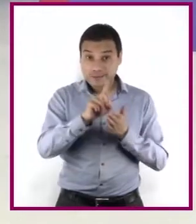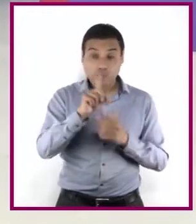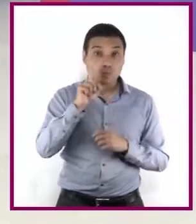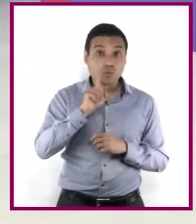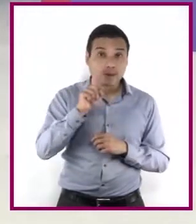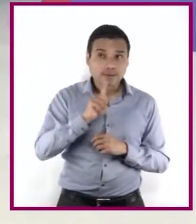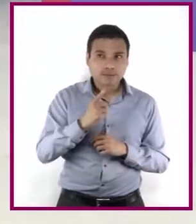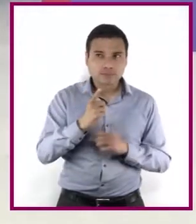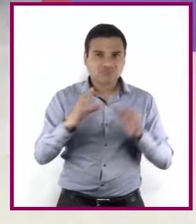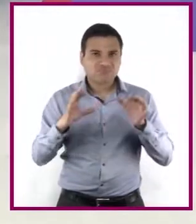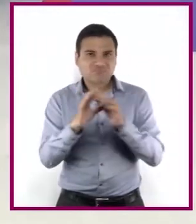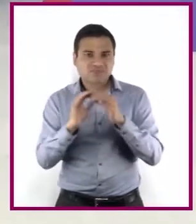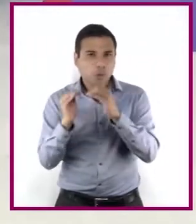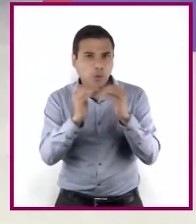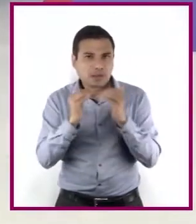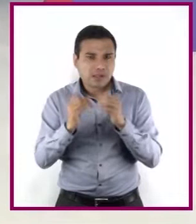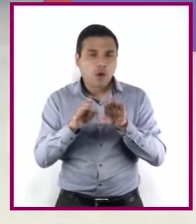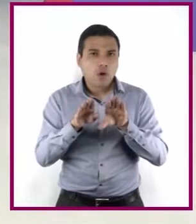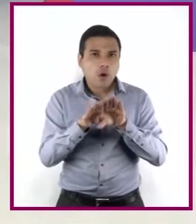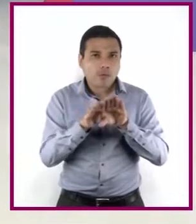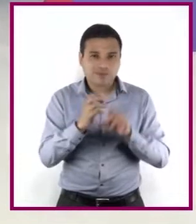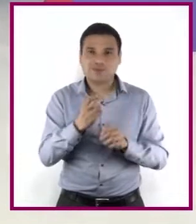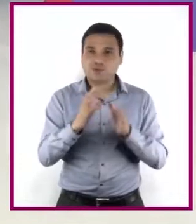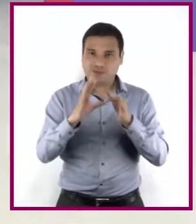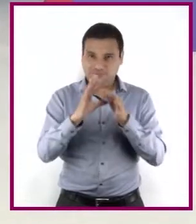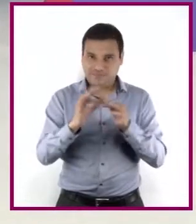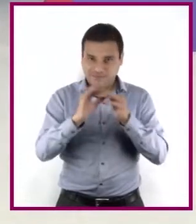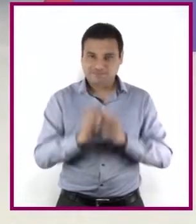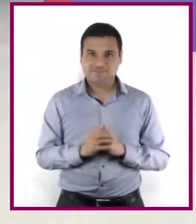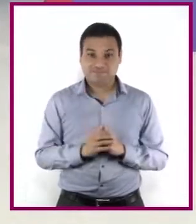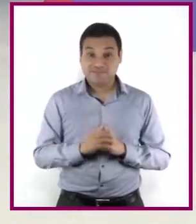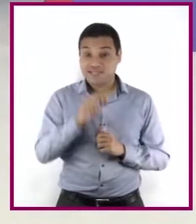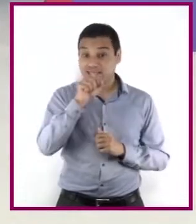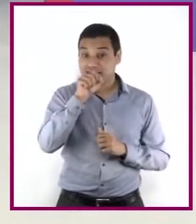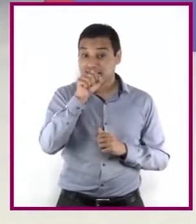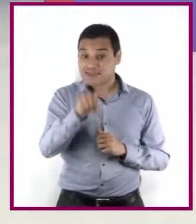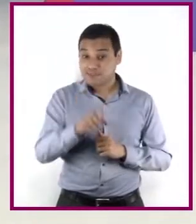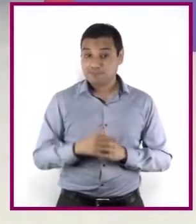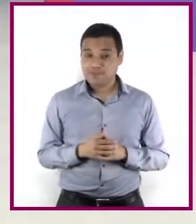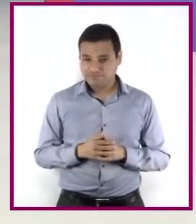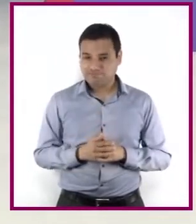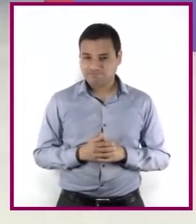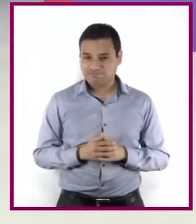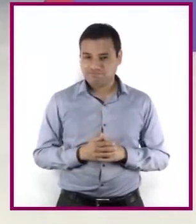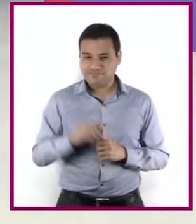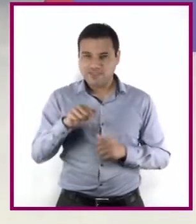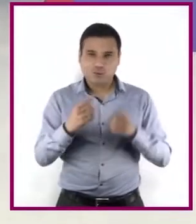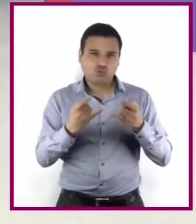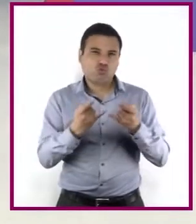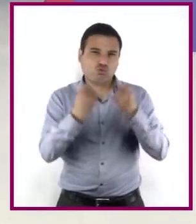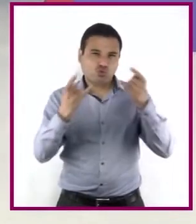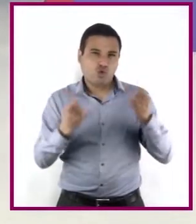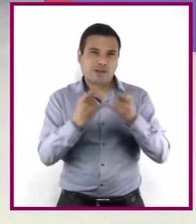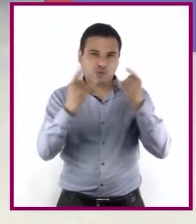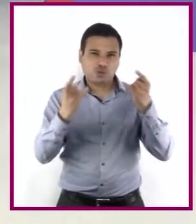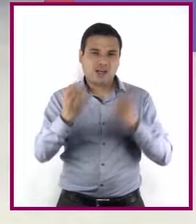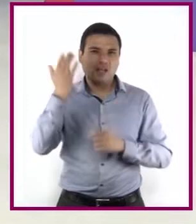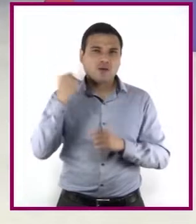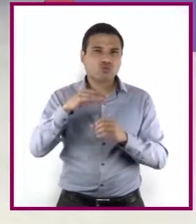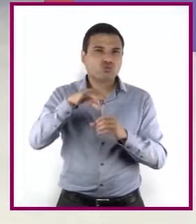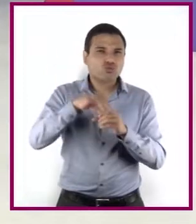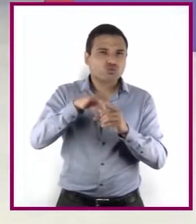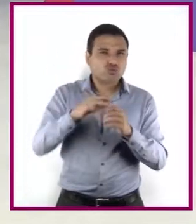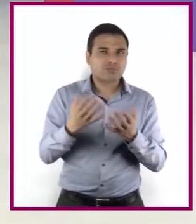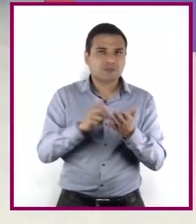discriminación. Analizarán los aportes del sufragismo para la concreción de sus derechos políticos y